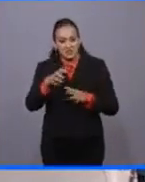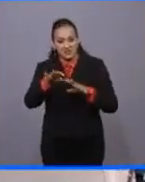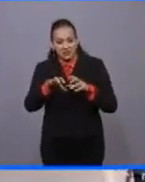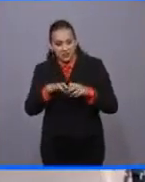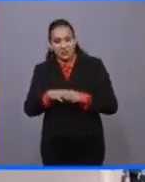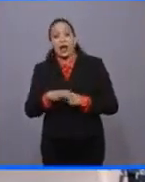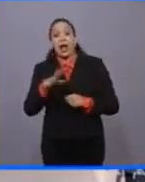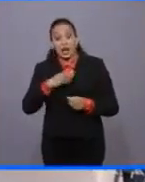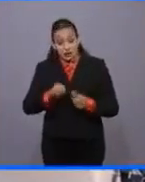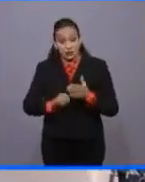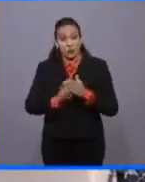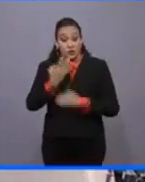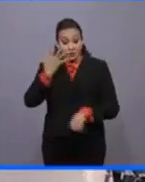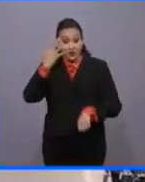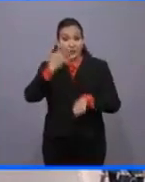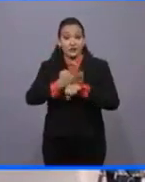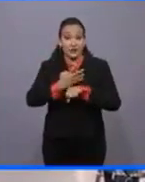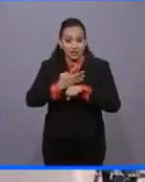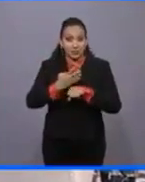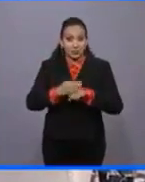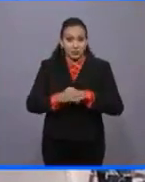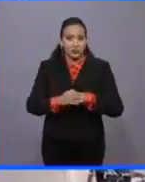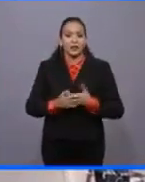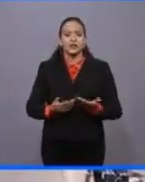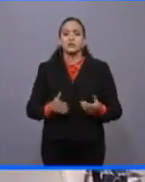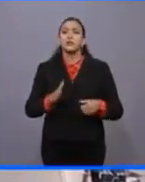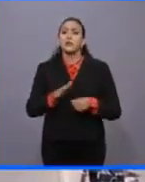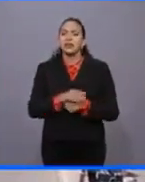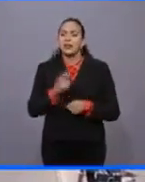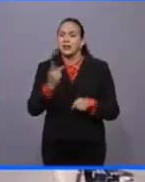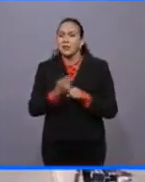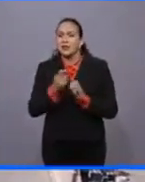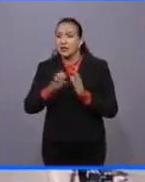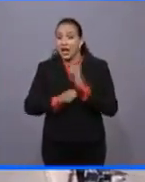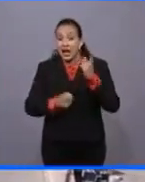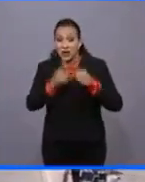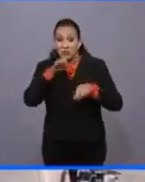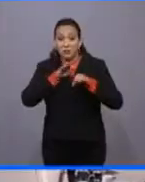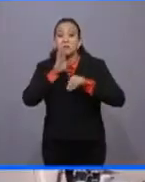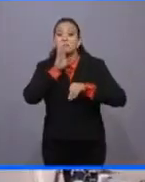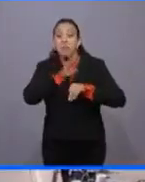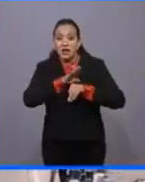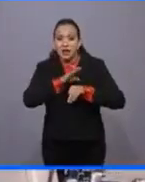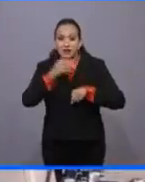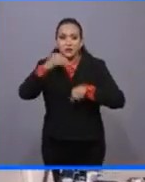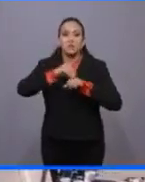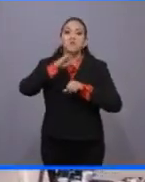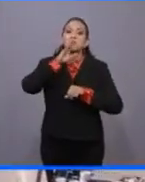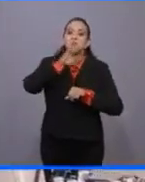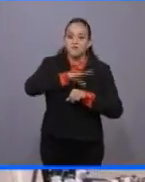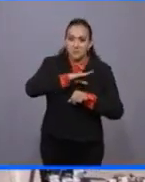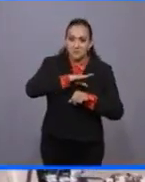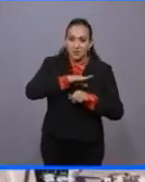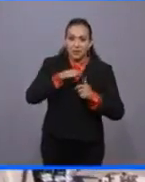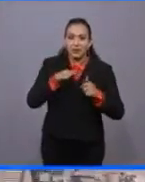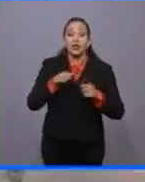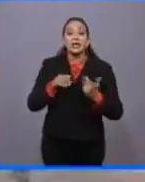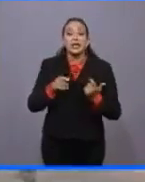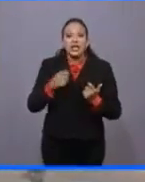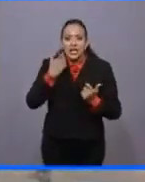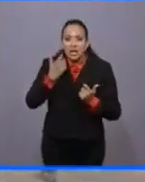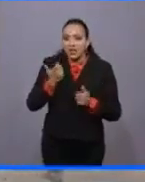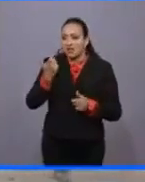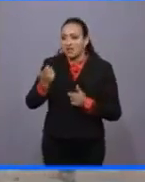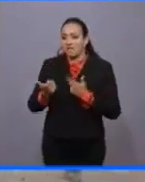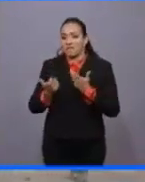nuevas sanciones y modifica las ya existentes contra quienes incurran en conductas indebidas al obtener